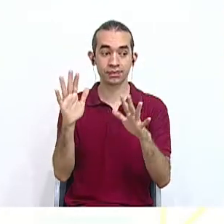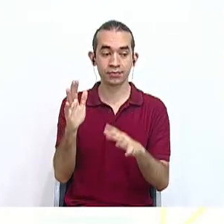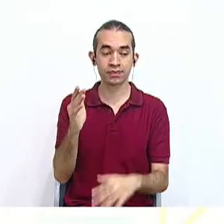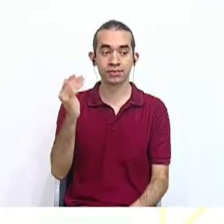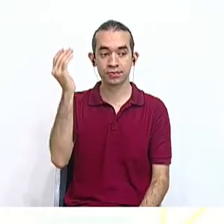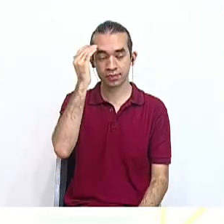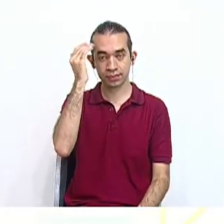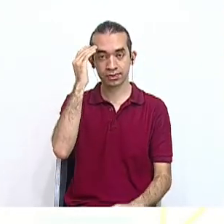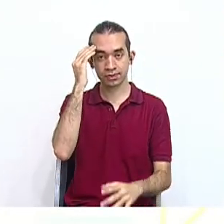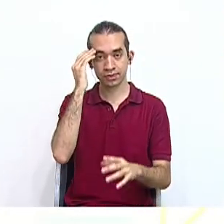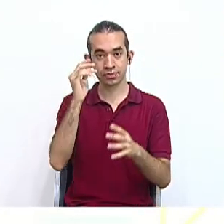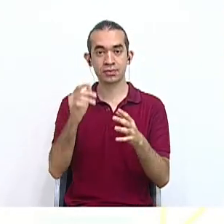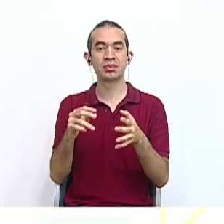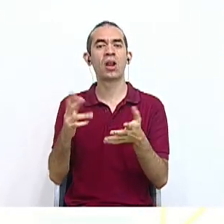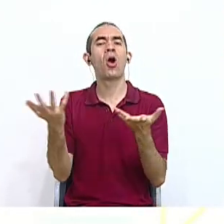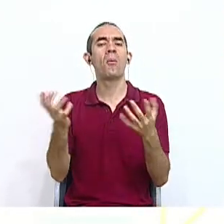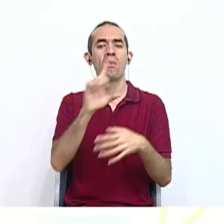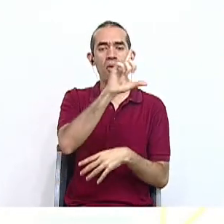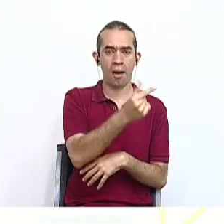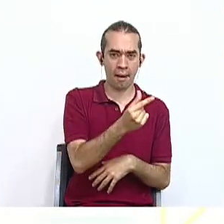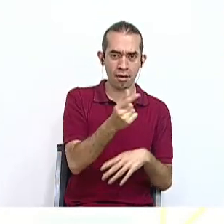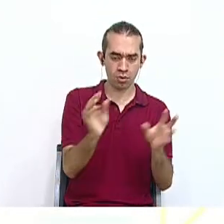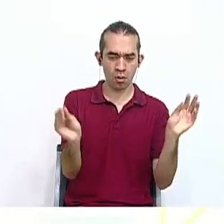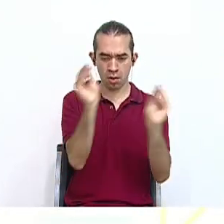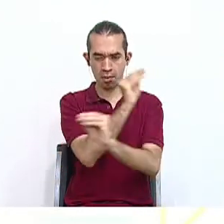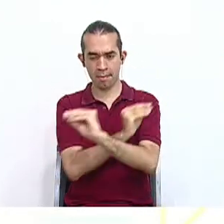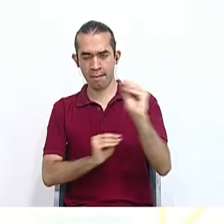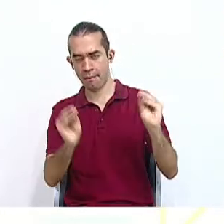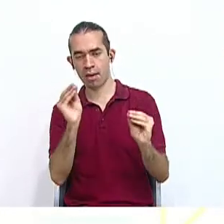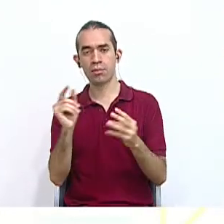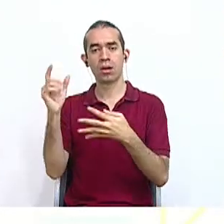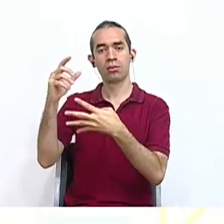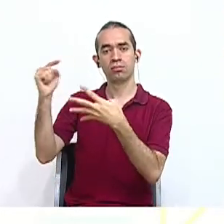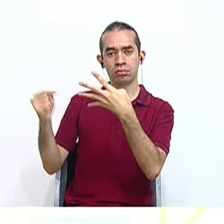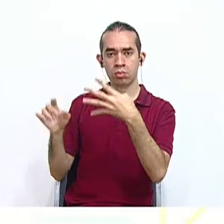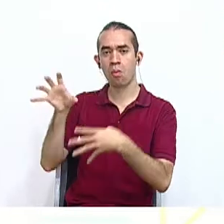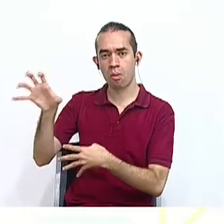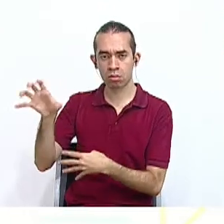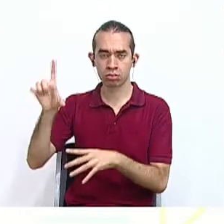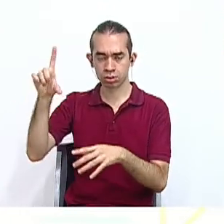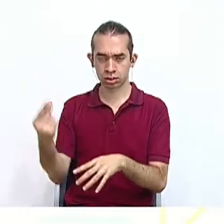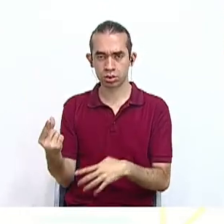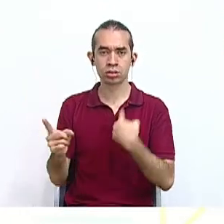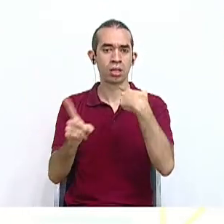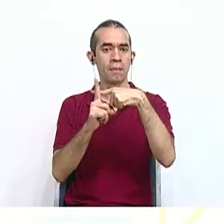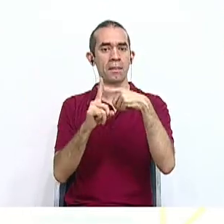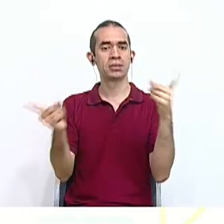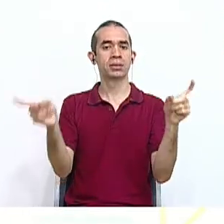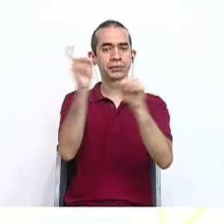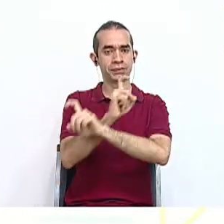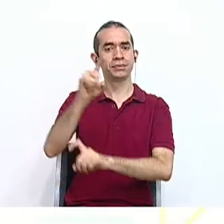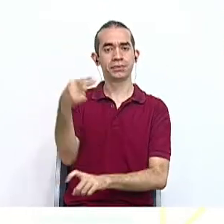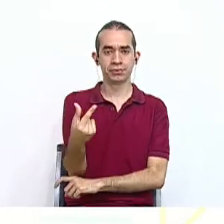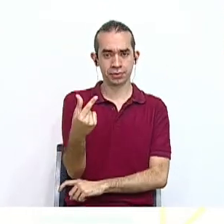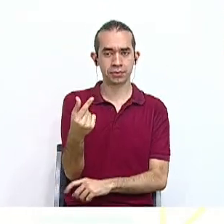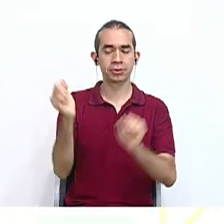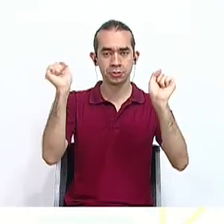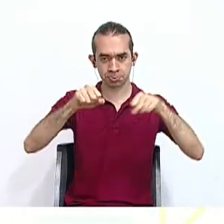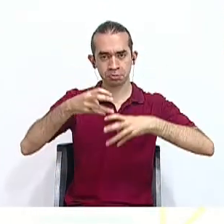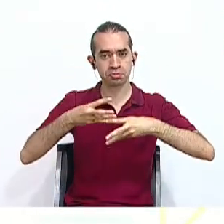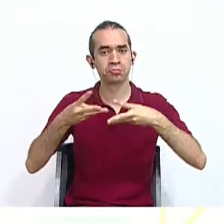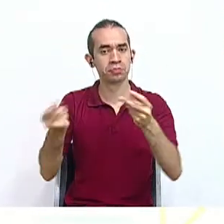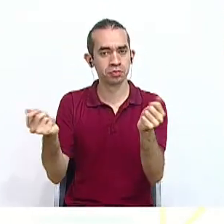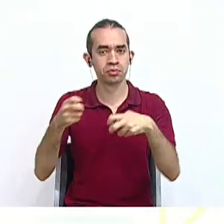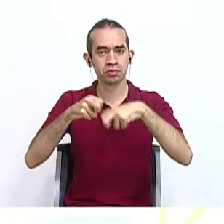la definición de la función logarítmica, las propiedades de los logaritmos y también las ecuaciones logarítmicas para poder